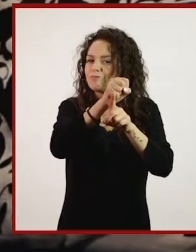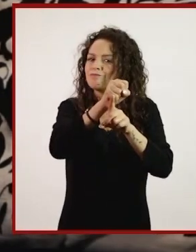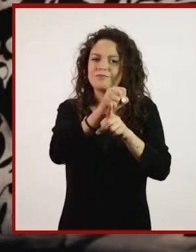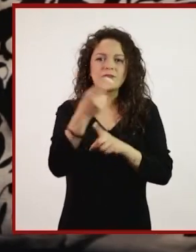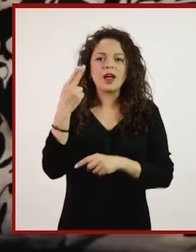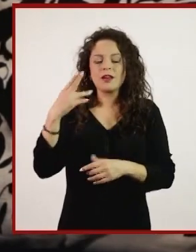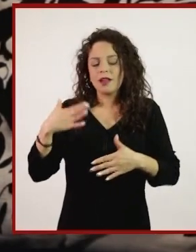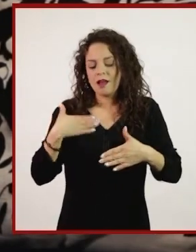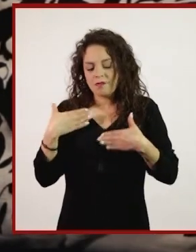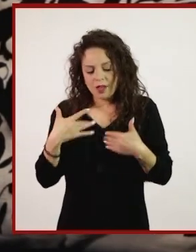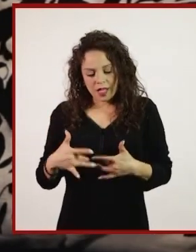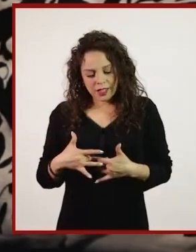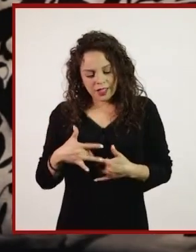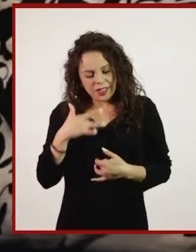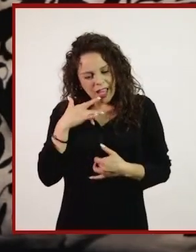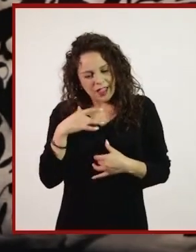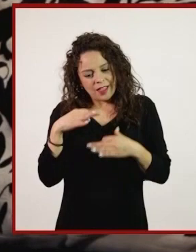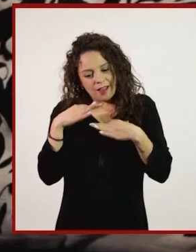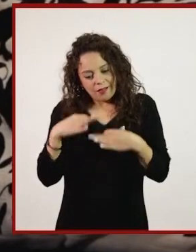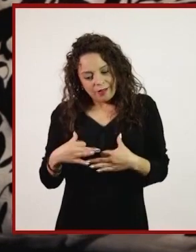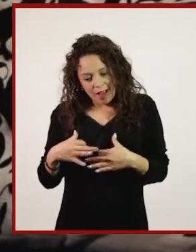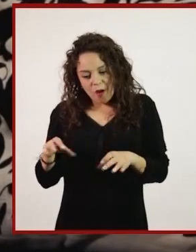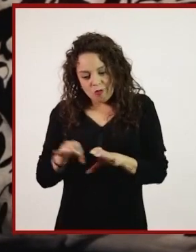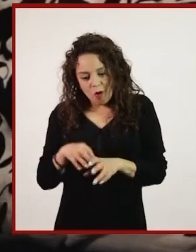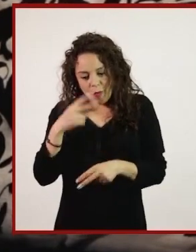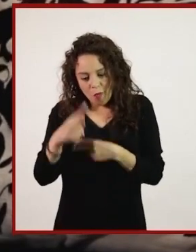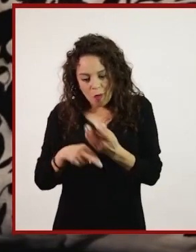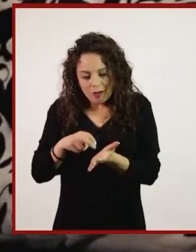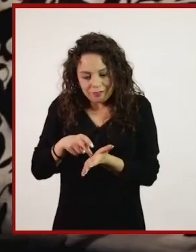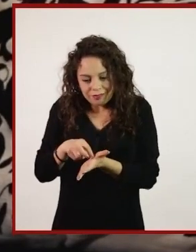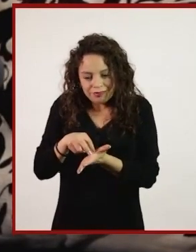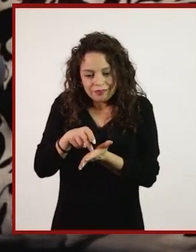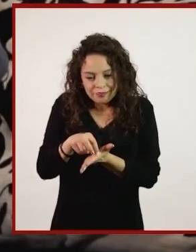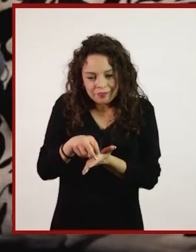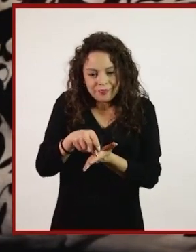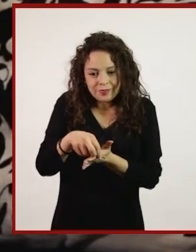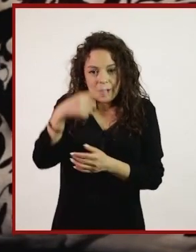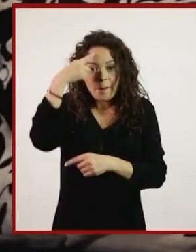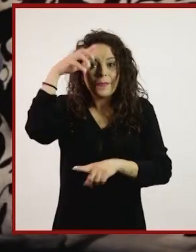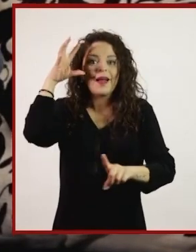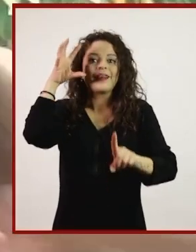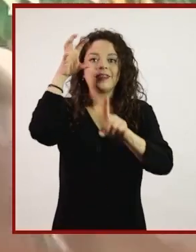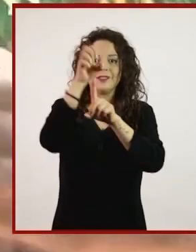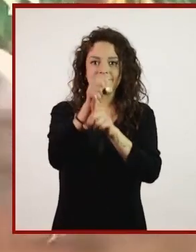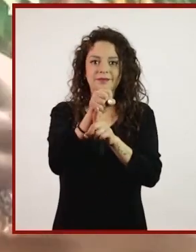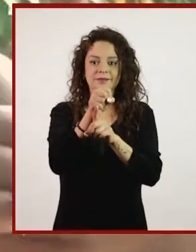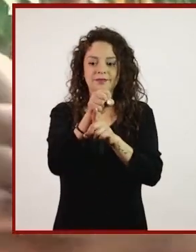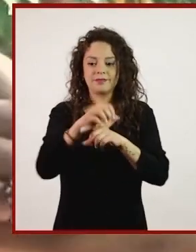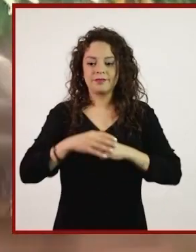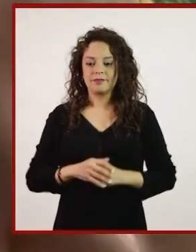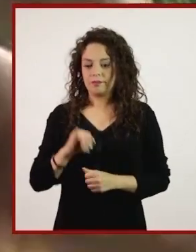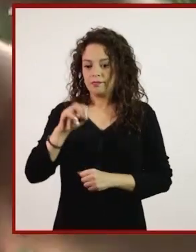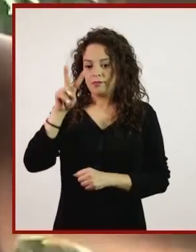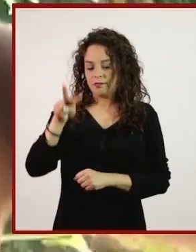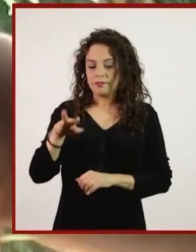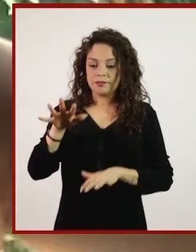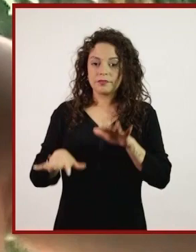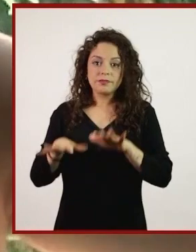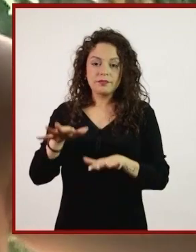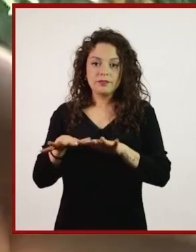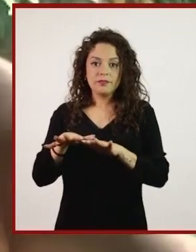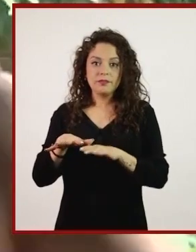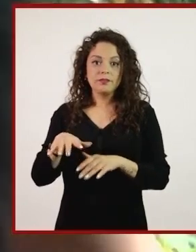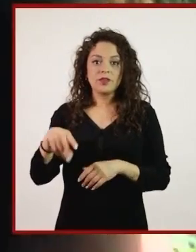al objetivo, simplemente disfrutar este proceso para llegar. Y es como lo mismo, ¿no? Lo que dices, o sea, como que siempre estamos